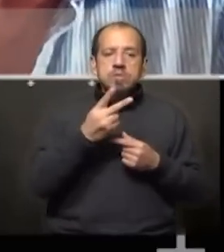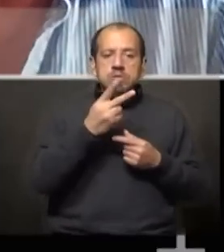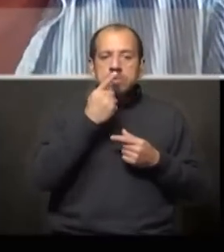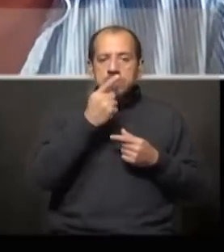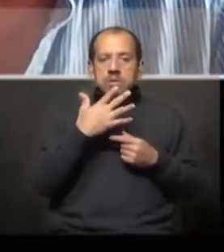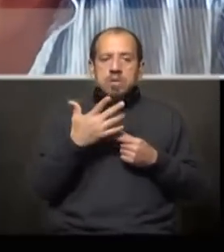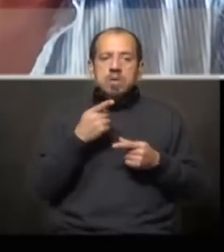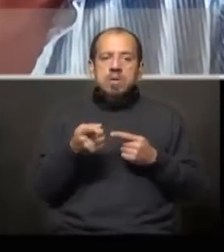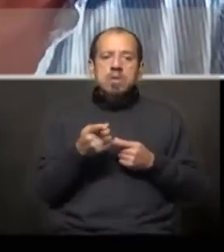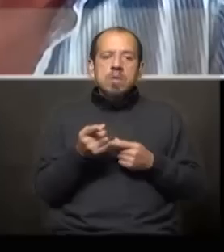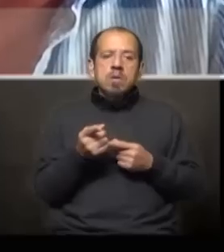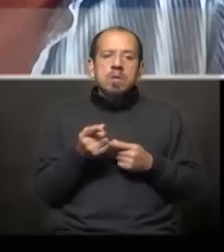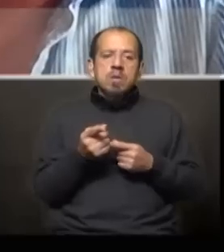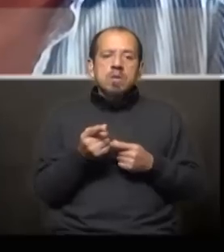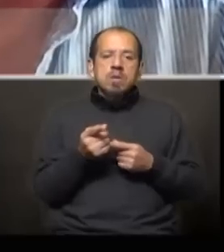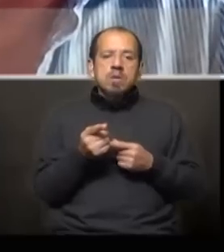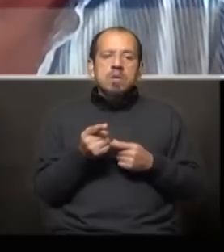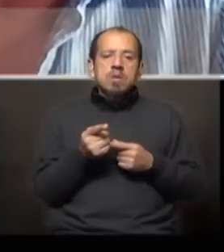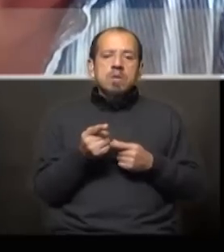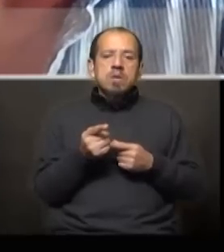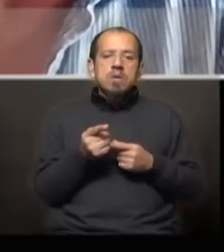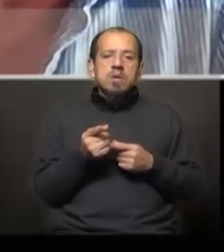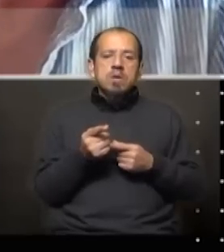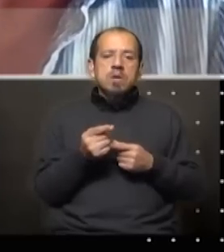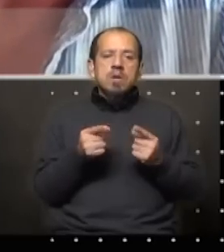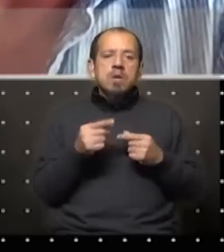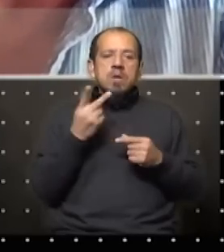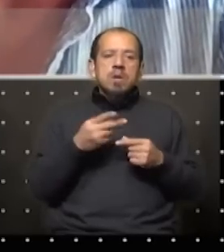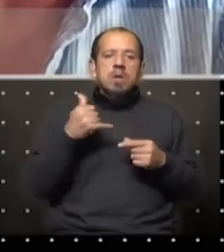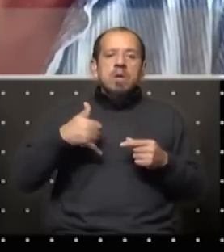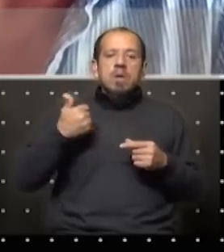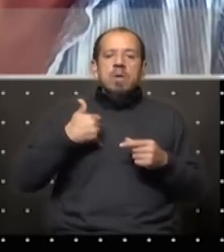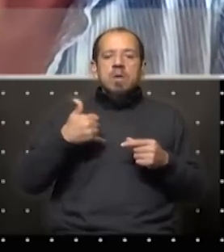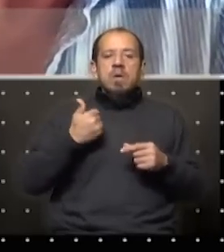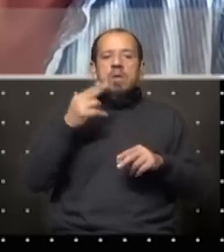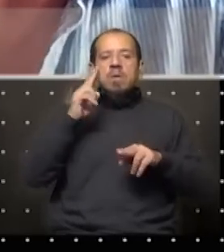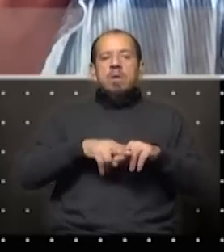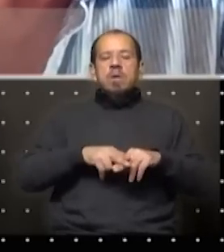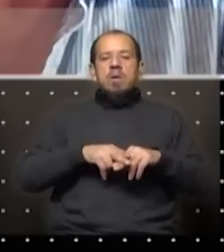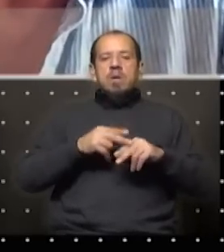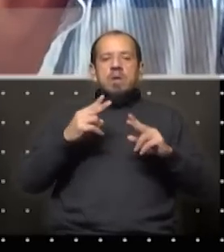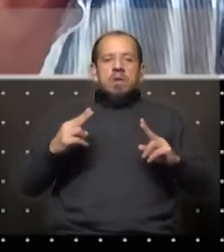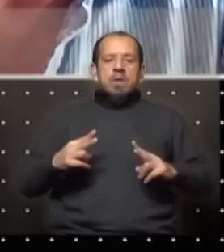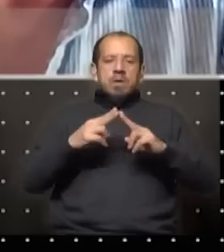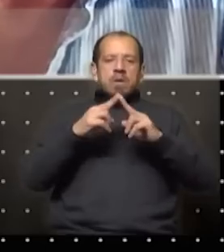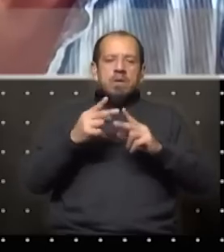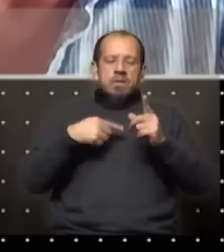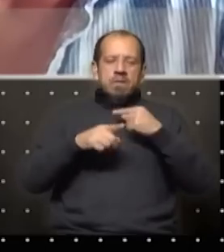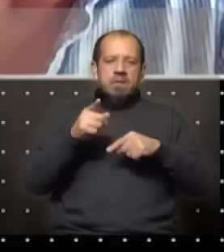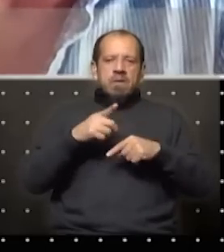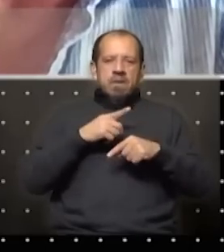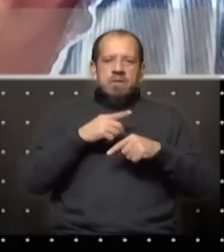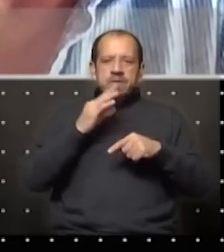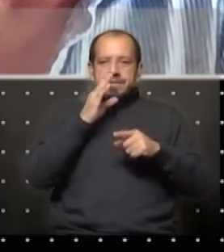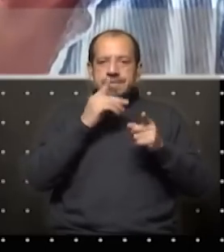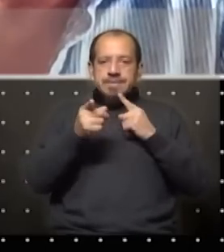en en que tuvieron dos jóvenes que murieron en las afueras de París también pero esos jóvenes se escondieron